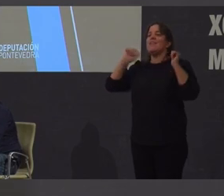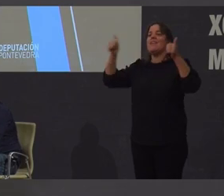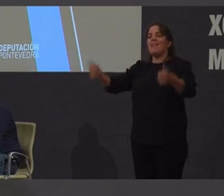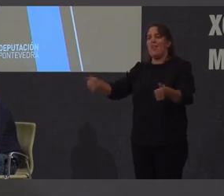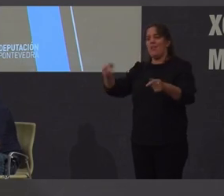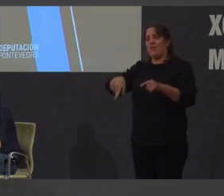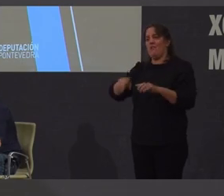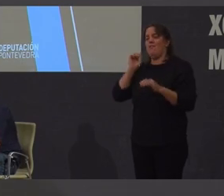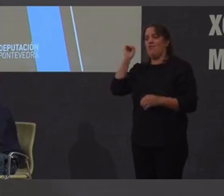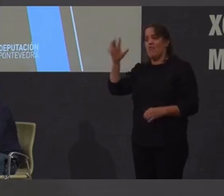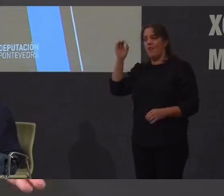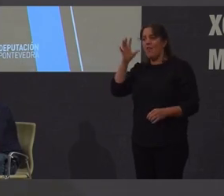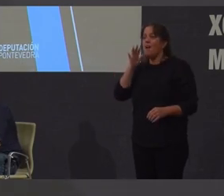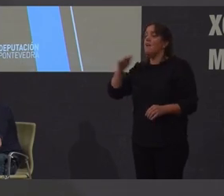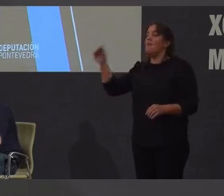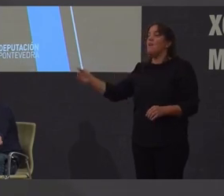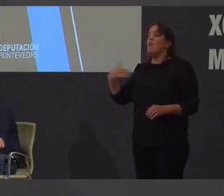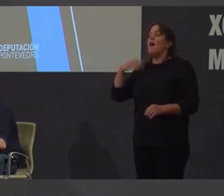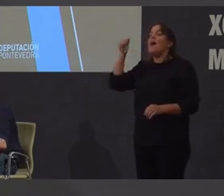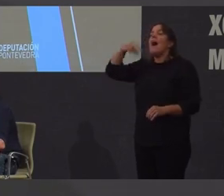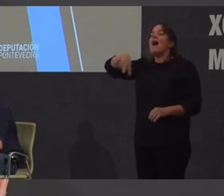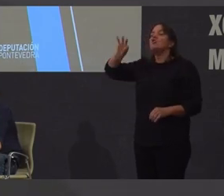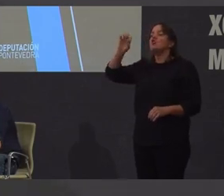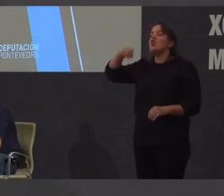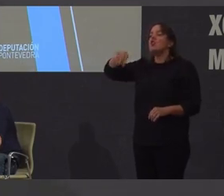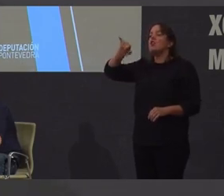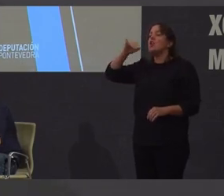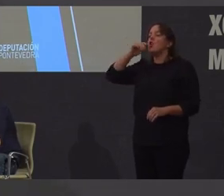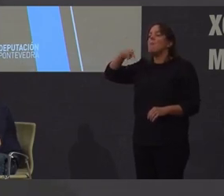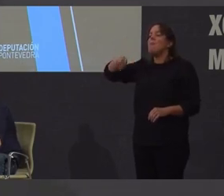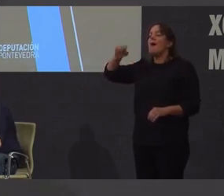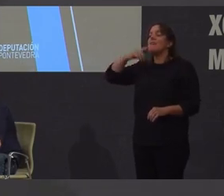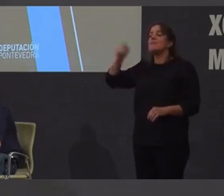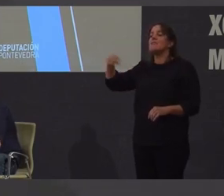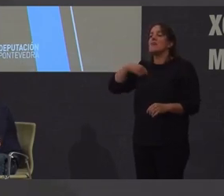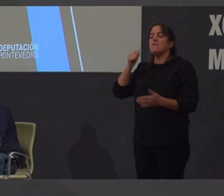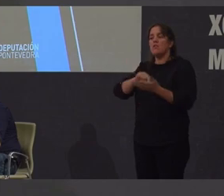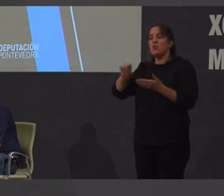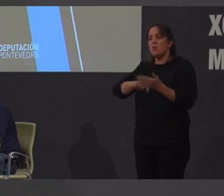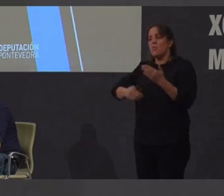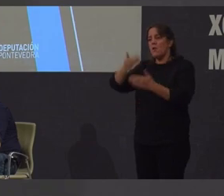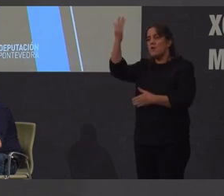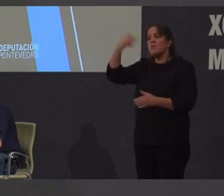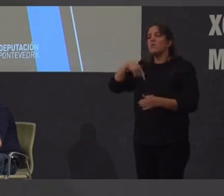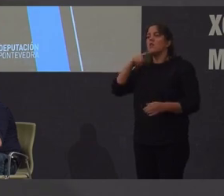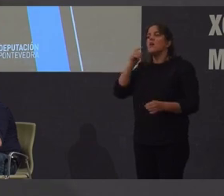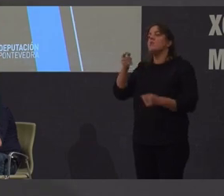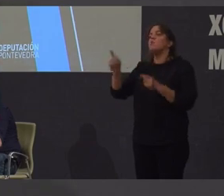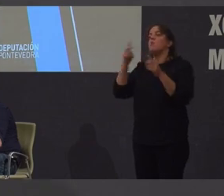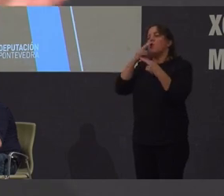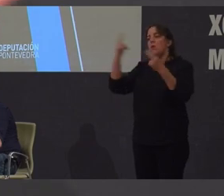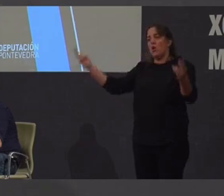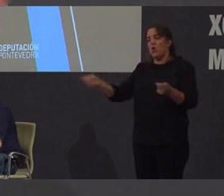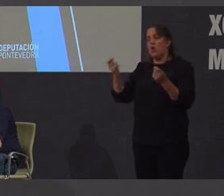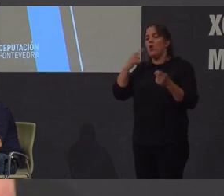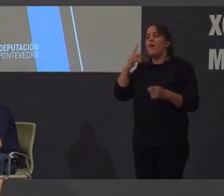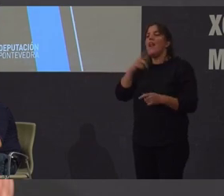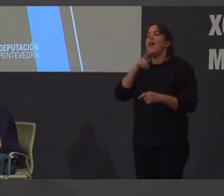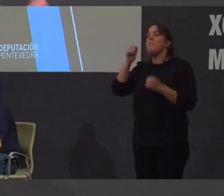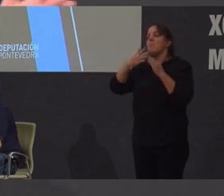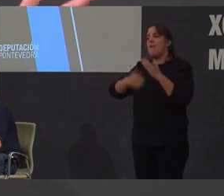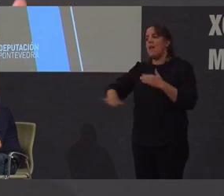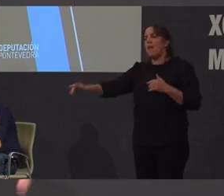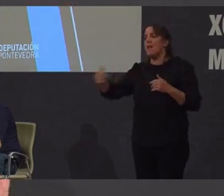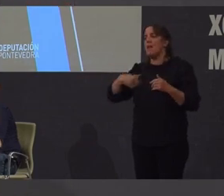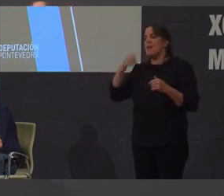con nos a Antonio Maestre, escritor e xornalista, que hoxe en día é subdirector da publicación La Marea, e a quen podemos ver como analista en